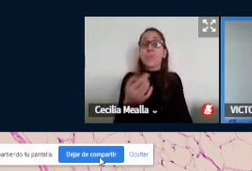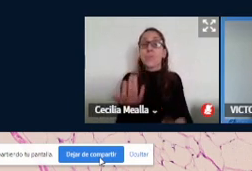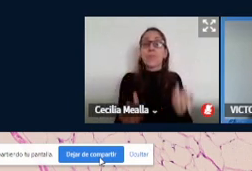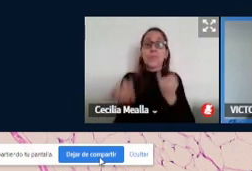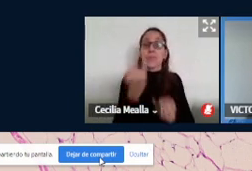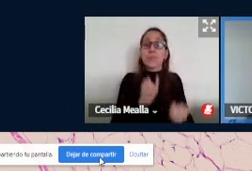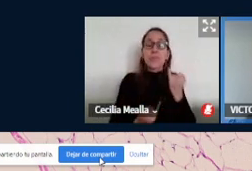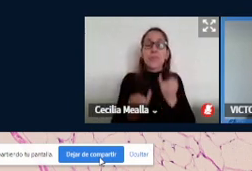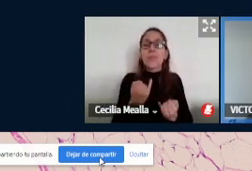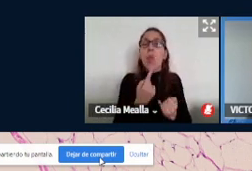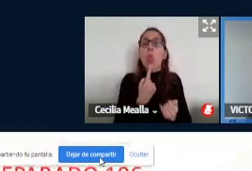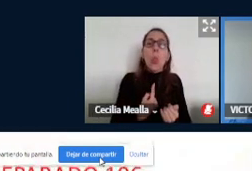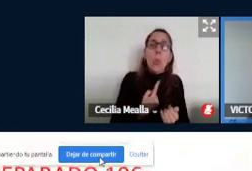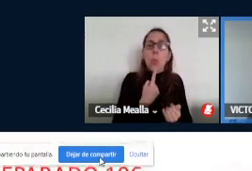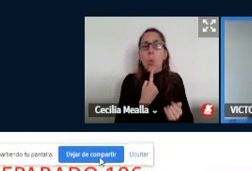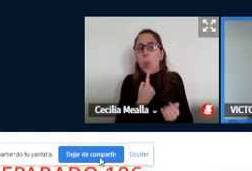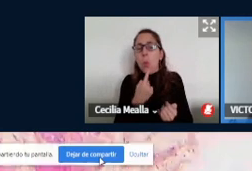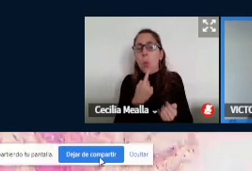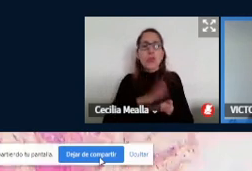de vasos,